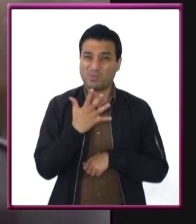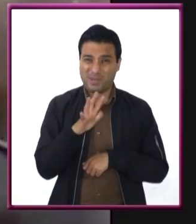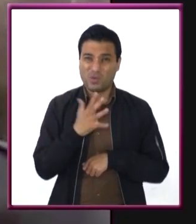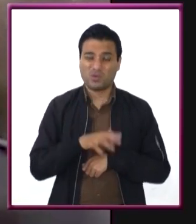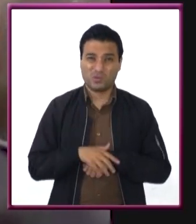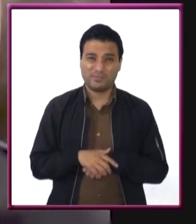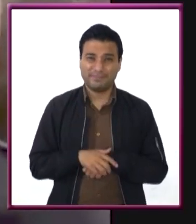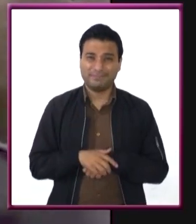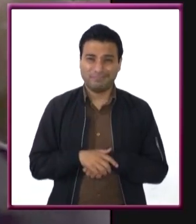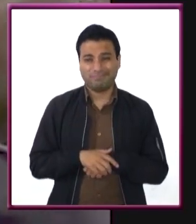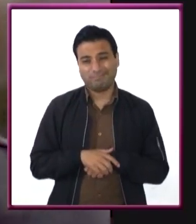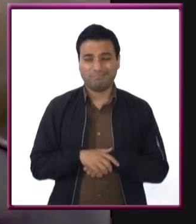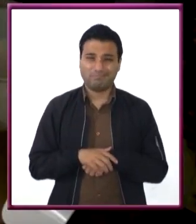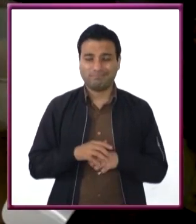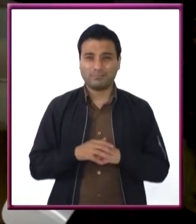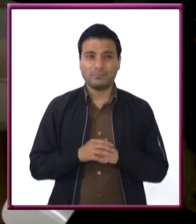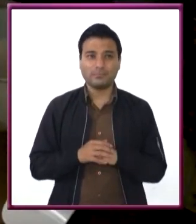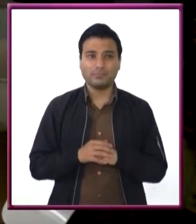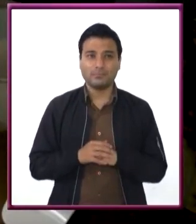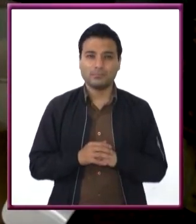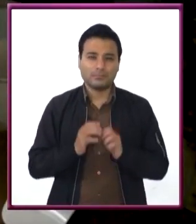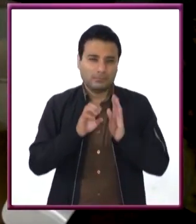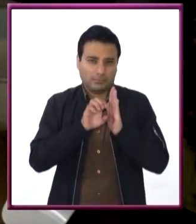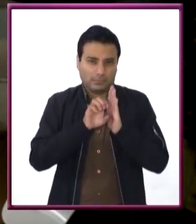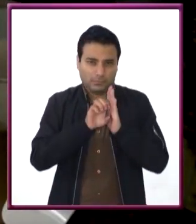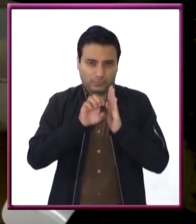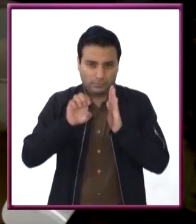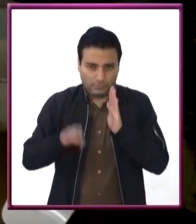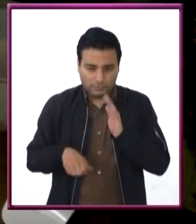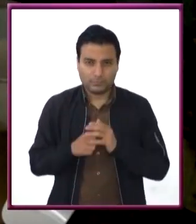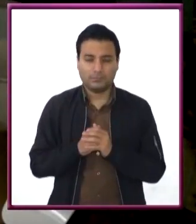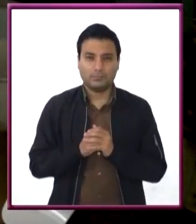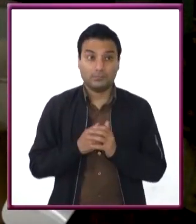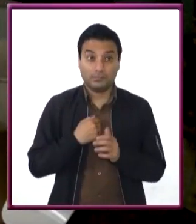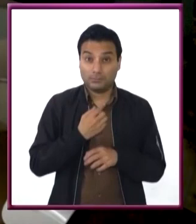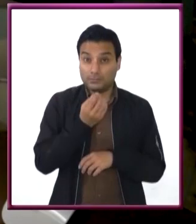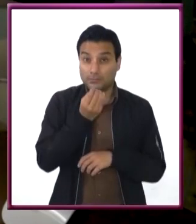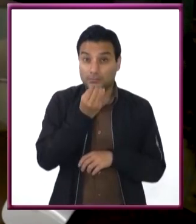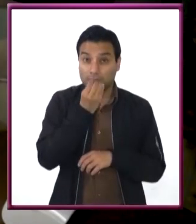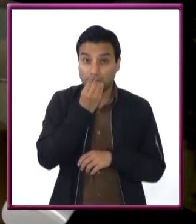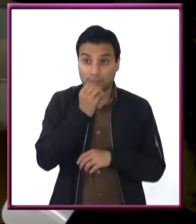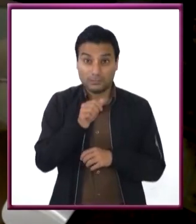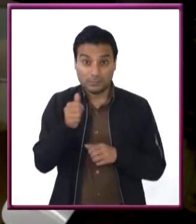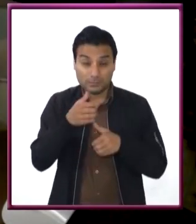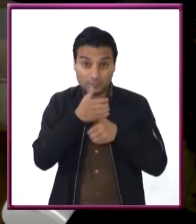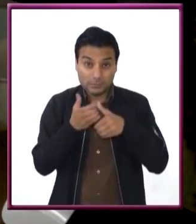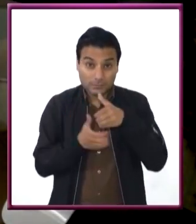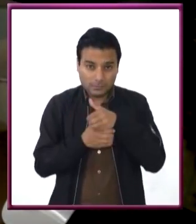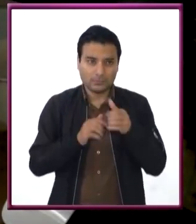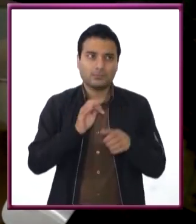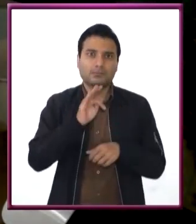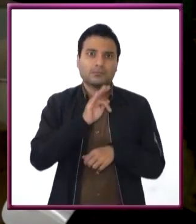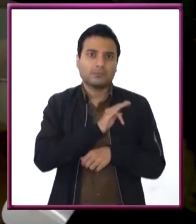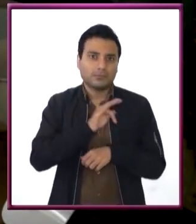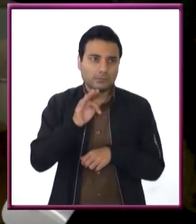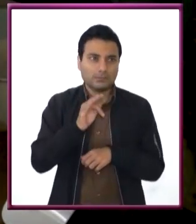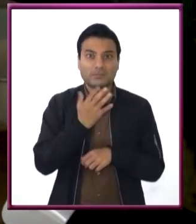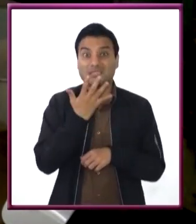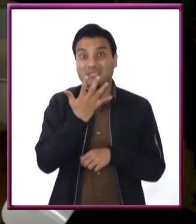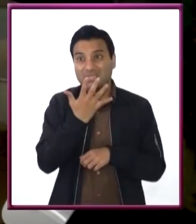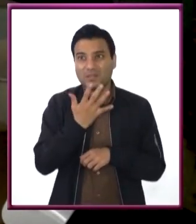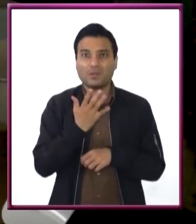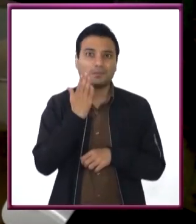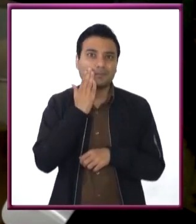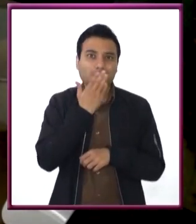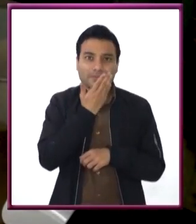digamos, intermedia. Si de repente va uno con ciertos alimentos, pues puede uno consumir hasta 5 servilletas en